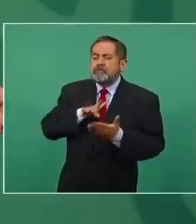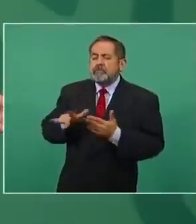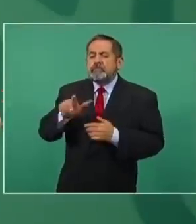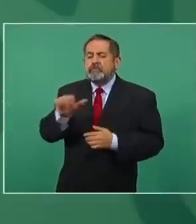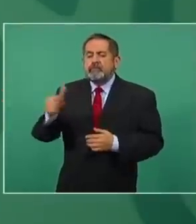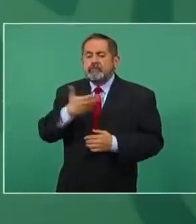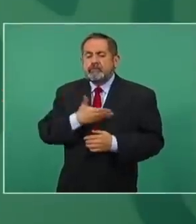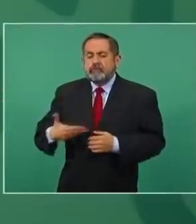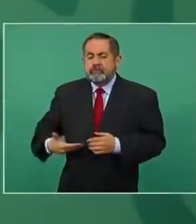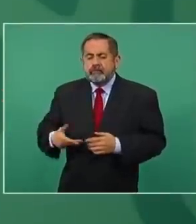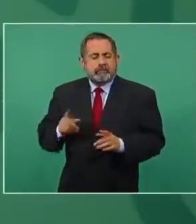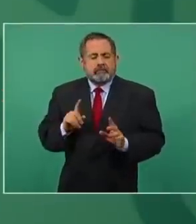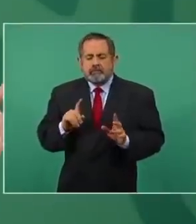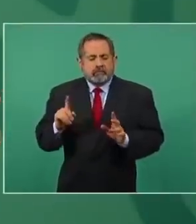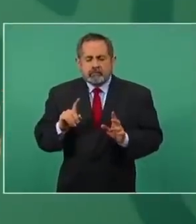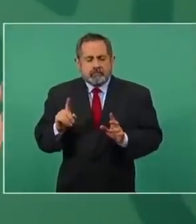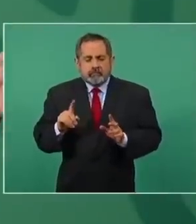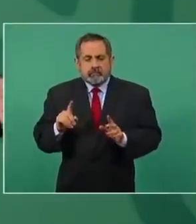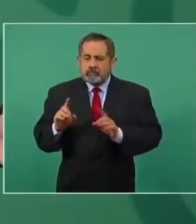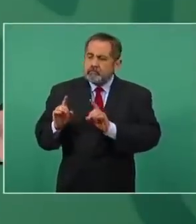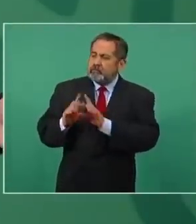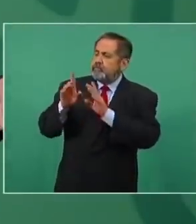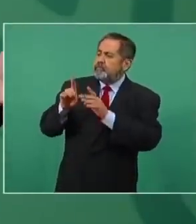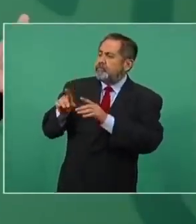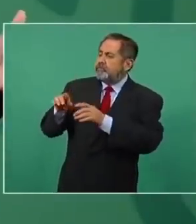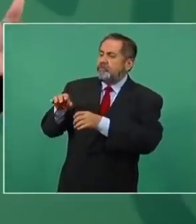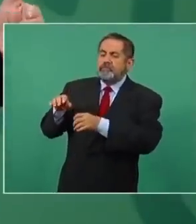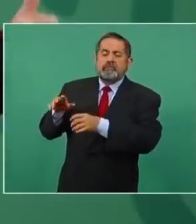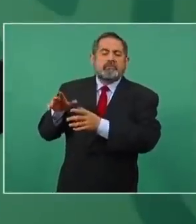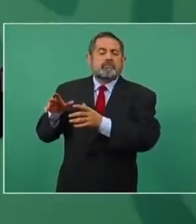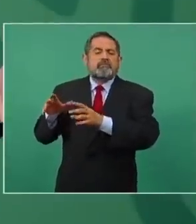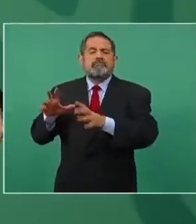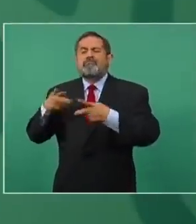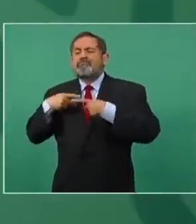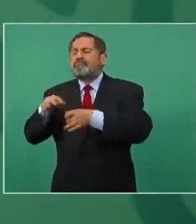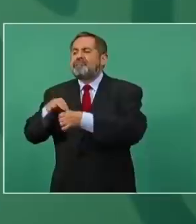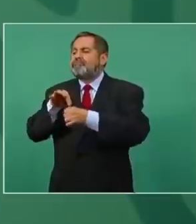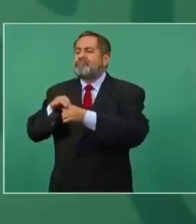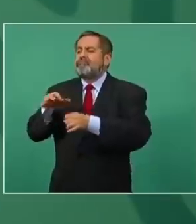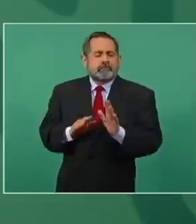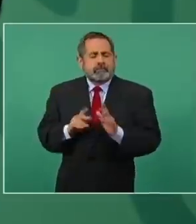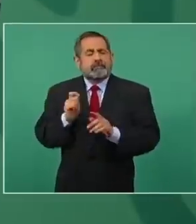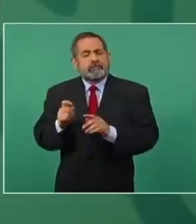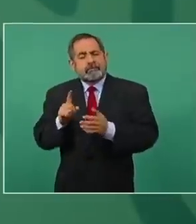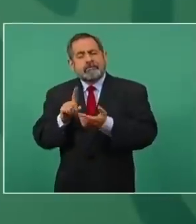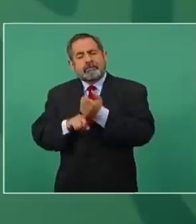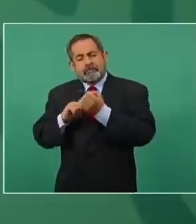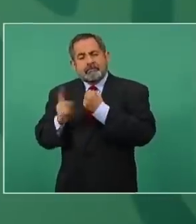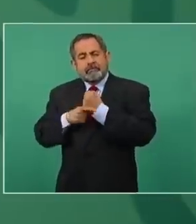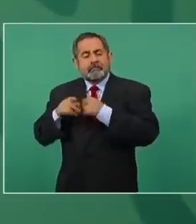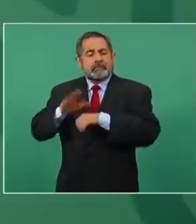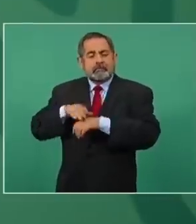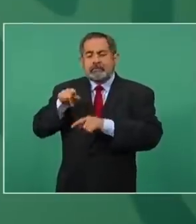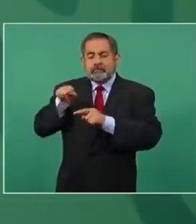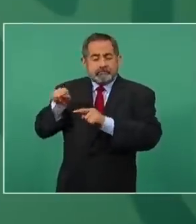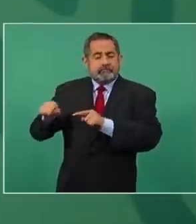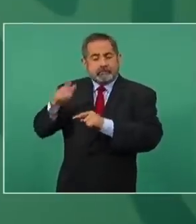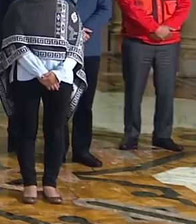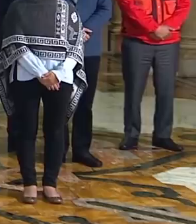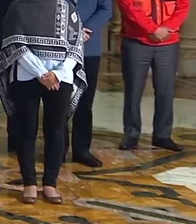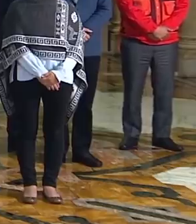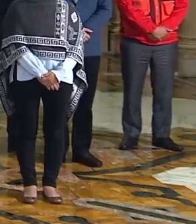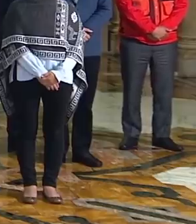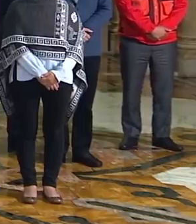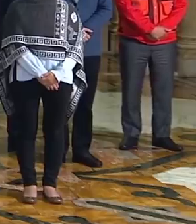surgido de un movimiento popular que es dirigente que